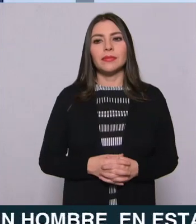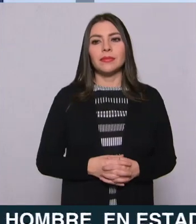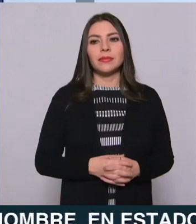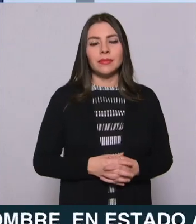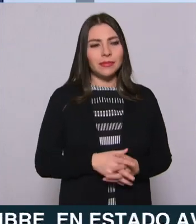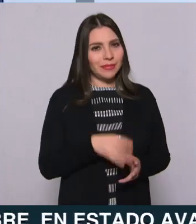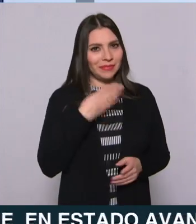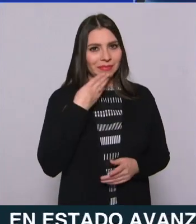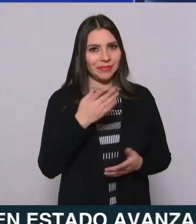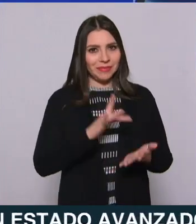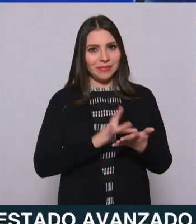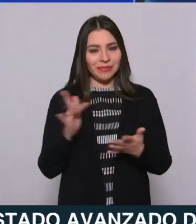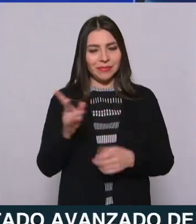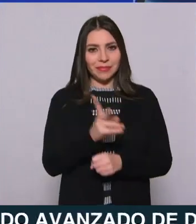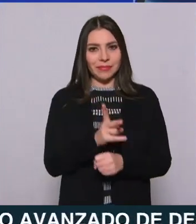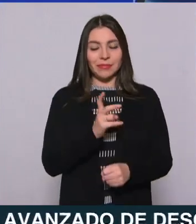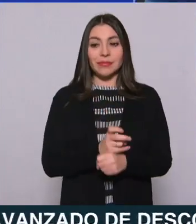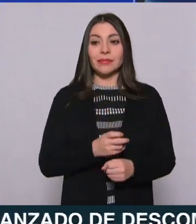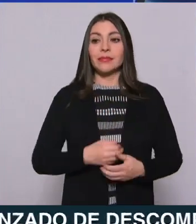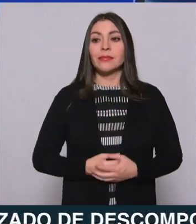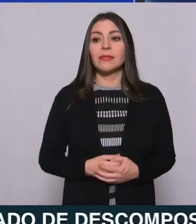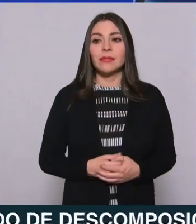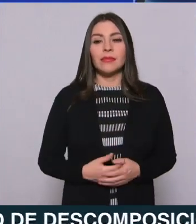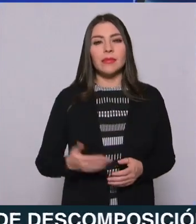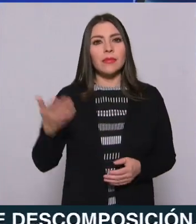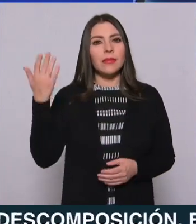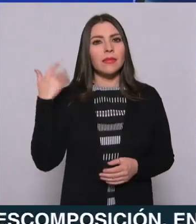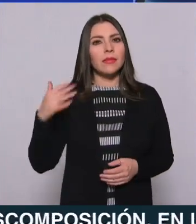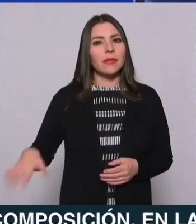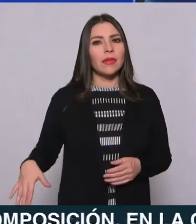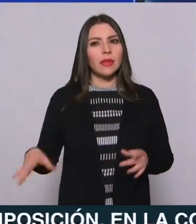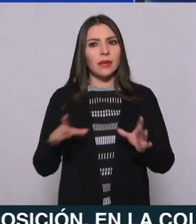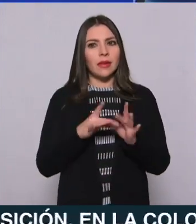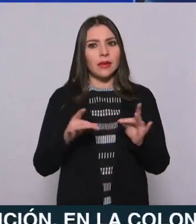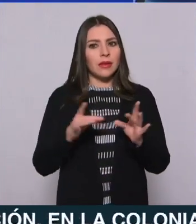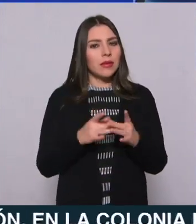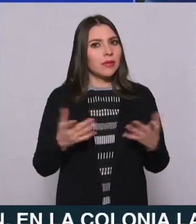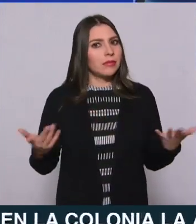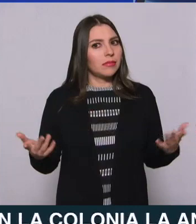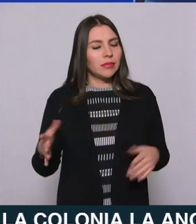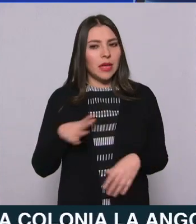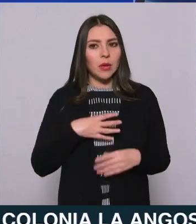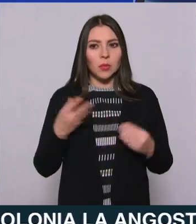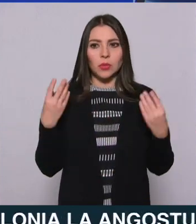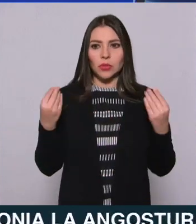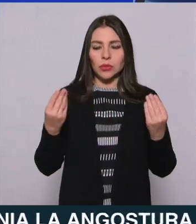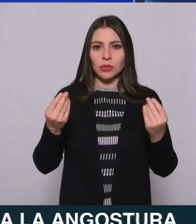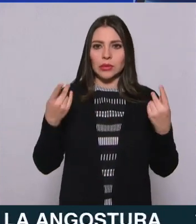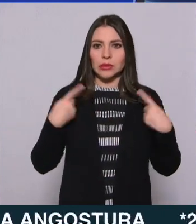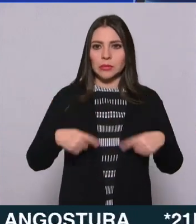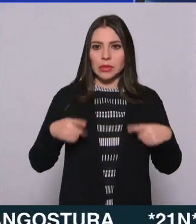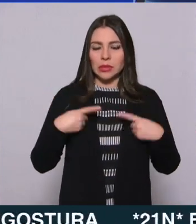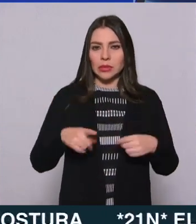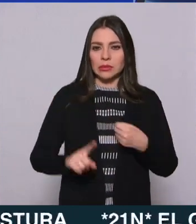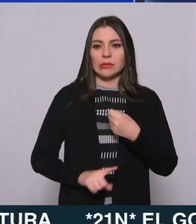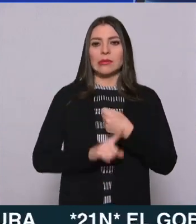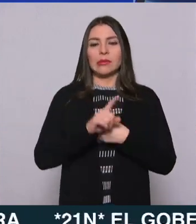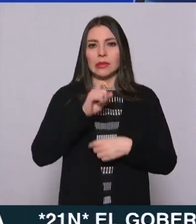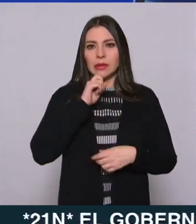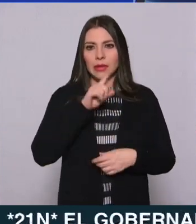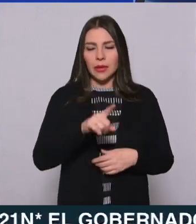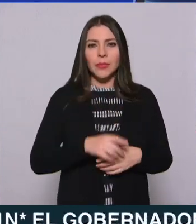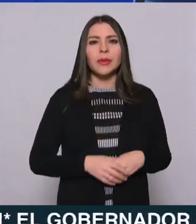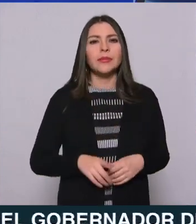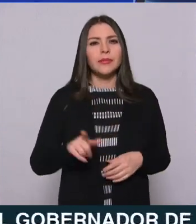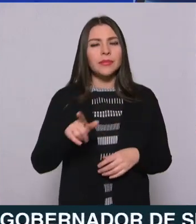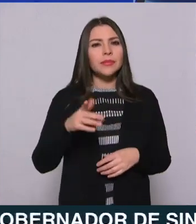Bien, bienvenidas. Pues un reto, estábamos viendo el caso de José Antonio, son miles los que se enfrentan a este proceso, que por ejemplo, conocimos el caso